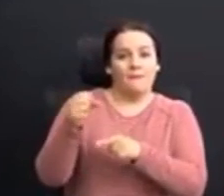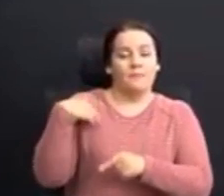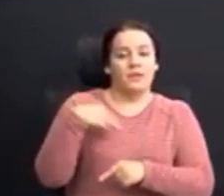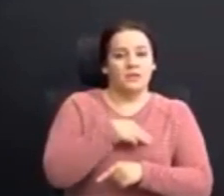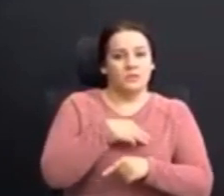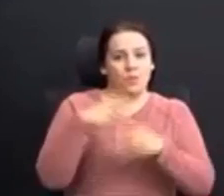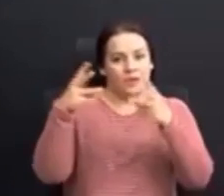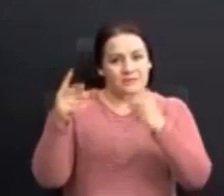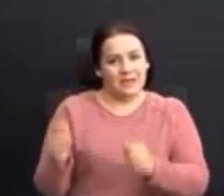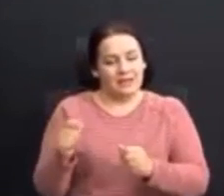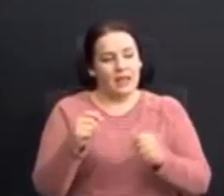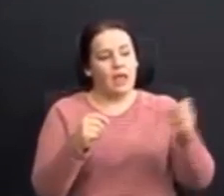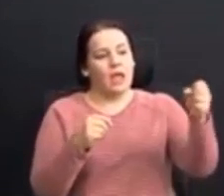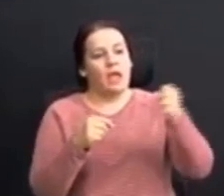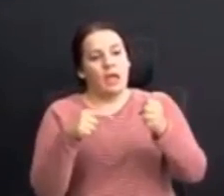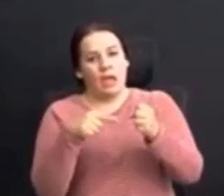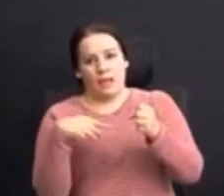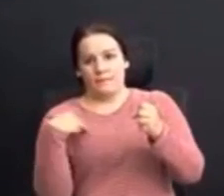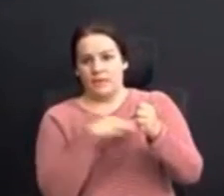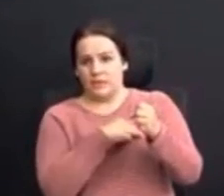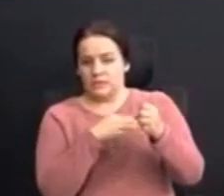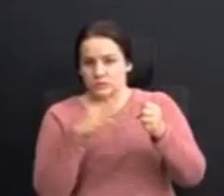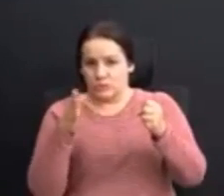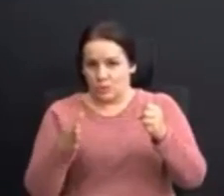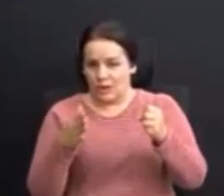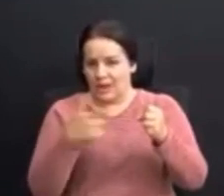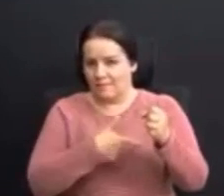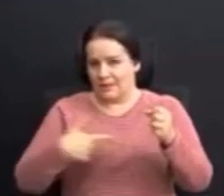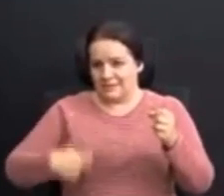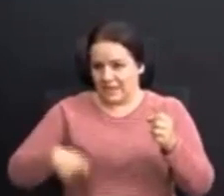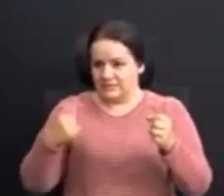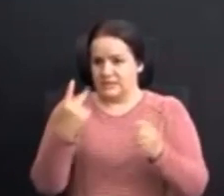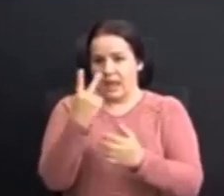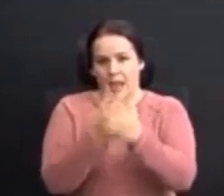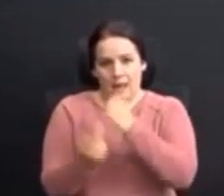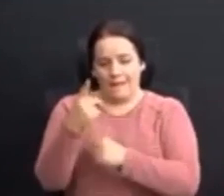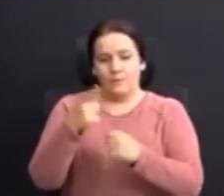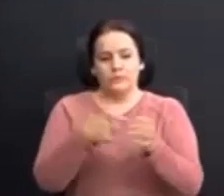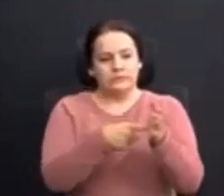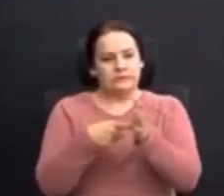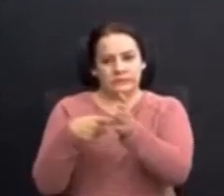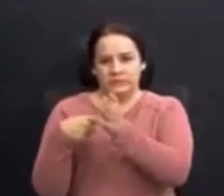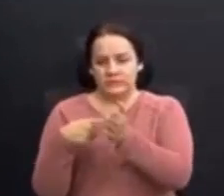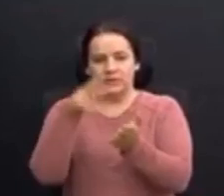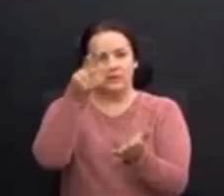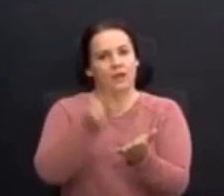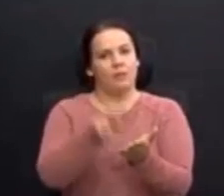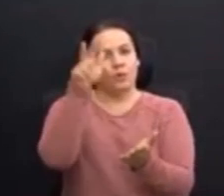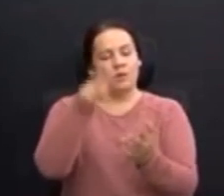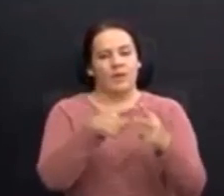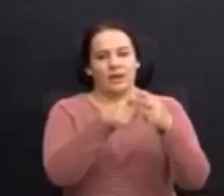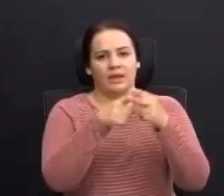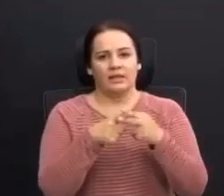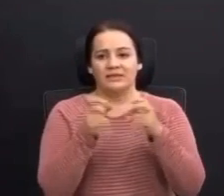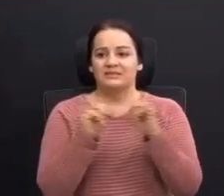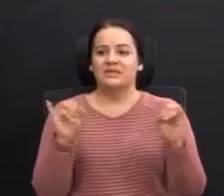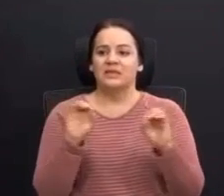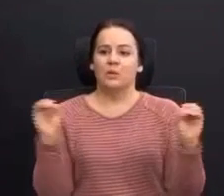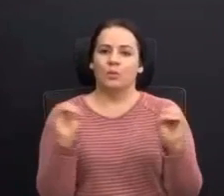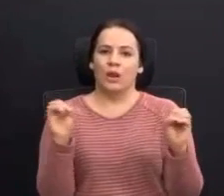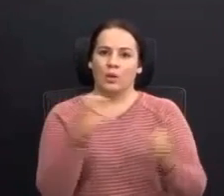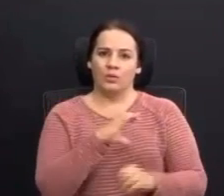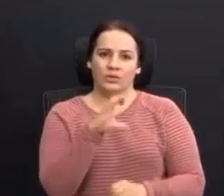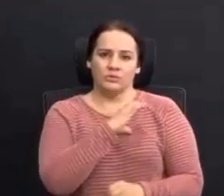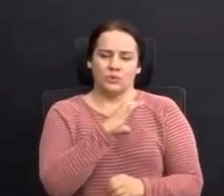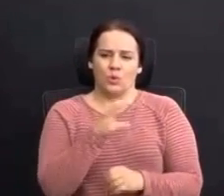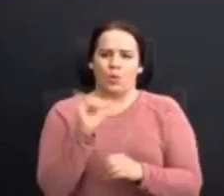ministro de la Presidencia exigiendo que se apruebe este crédito hoy sin ninguna condición, como me ha dicho el ministro de Hacienda. Aquí la